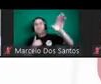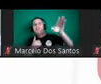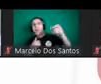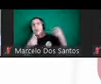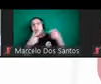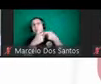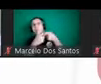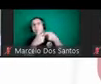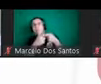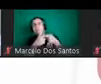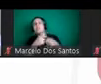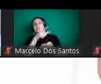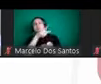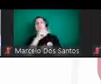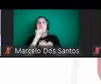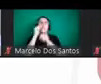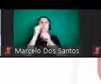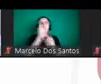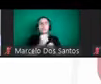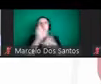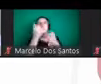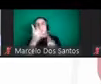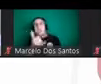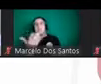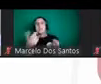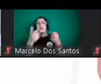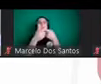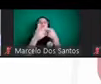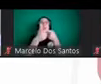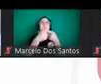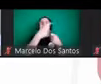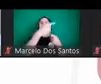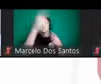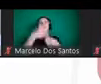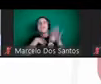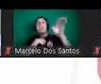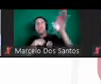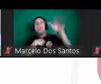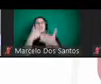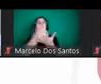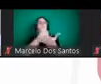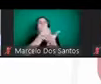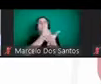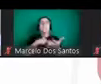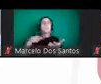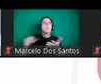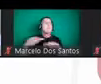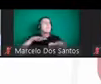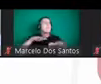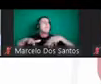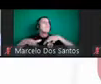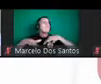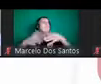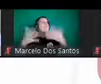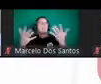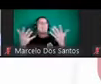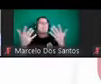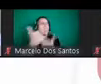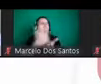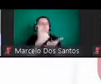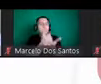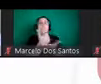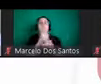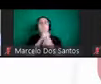una organización específica para que nos apoye, nos facilite algún proceso específico. Y el apoyo en el